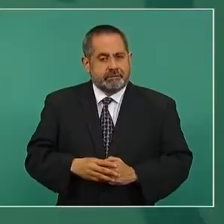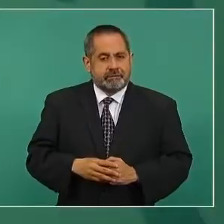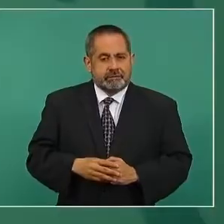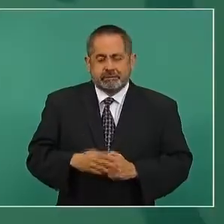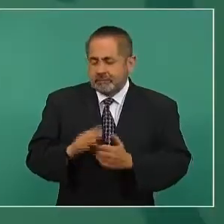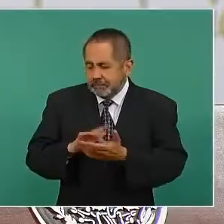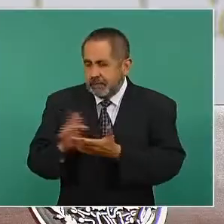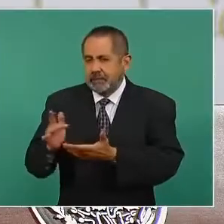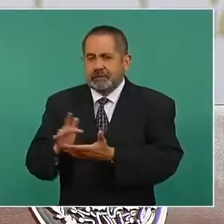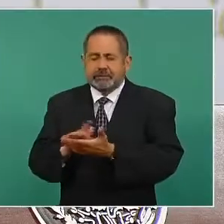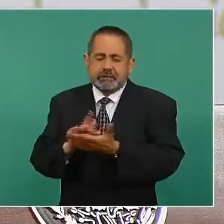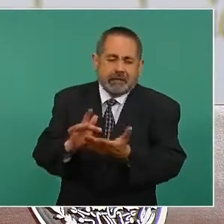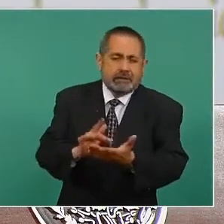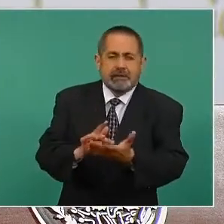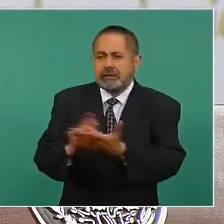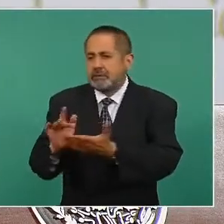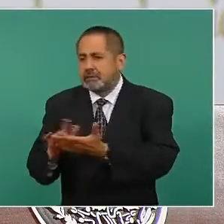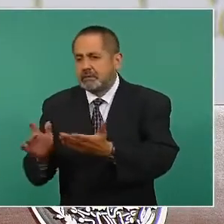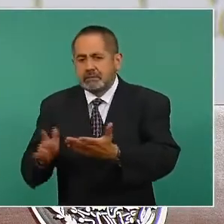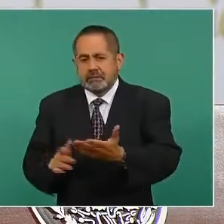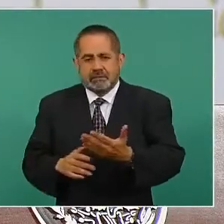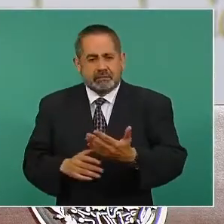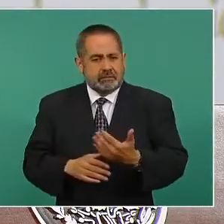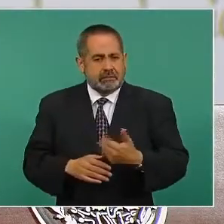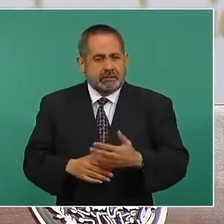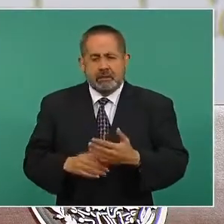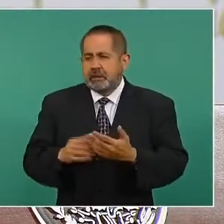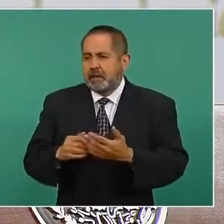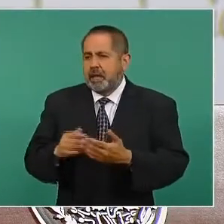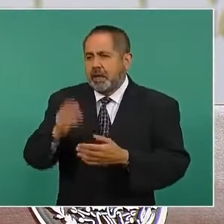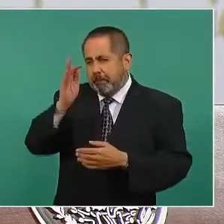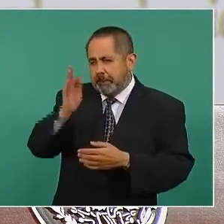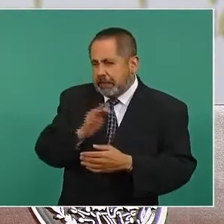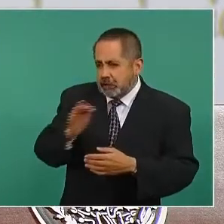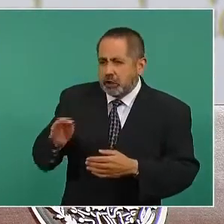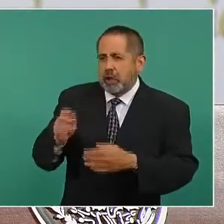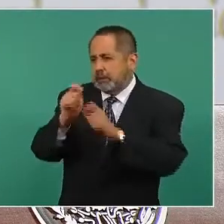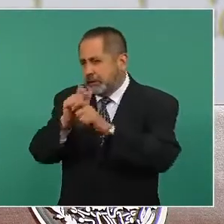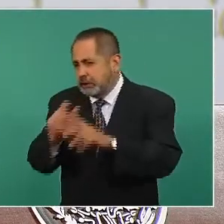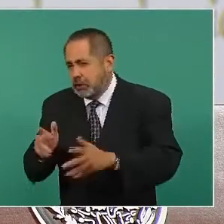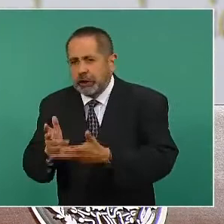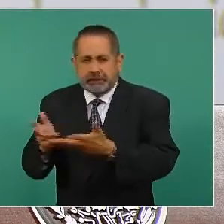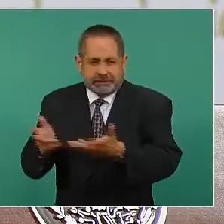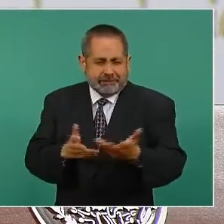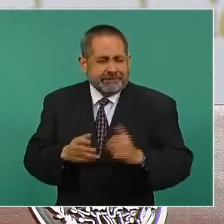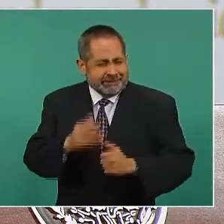Y gracias, y gracias, y gracias, y bendiciones.